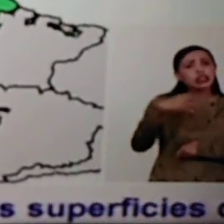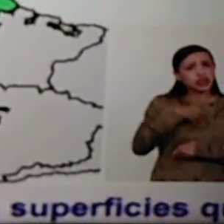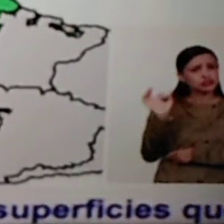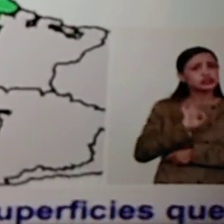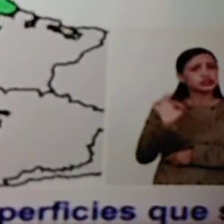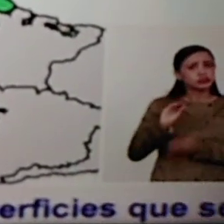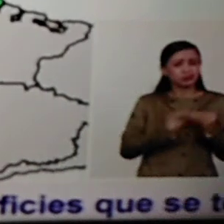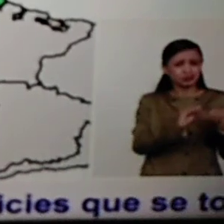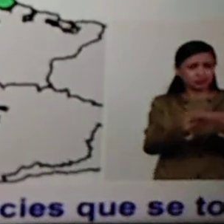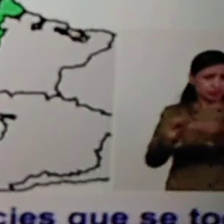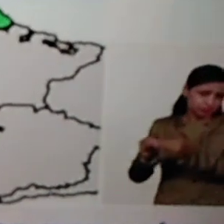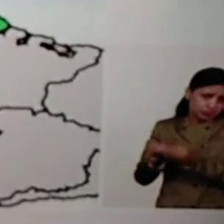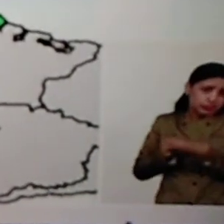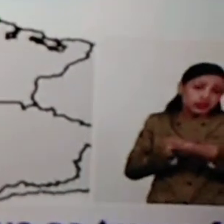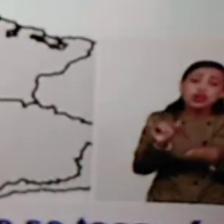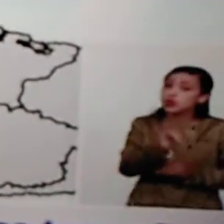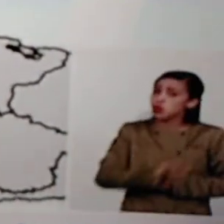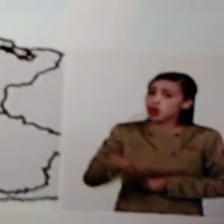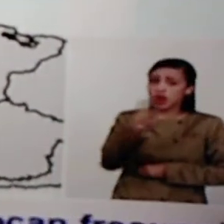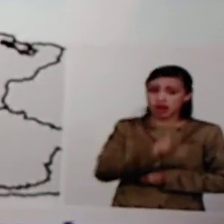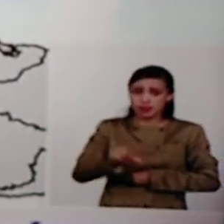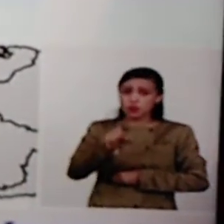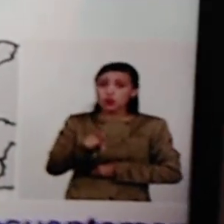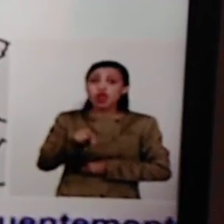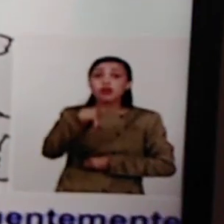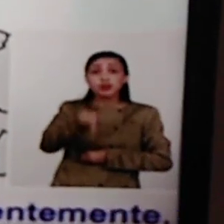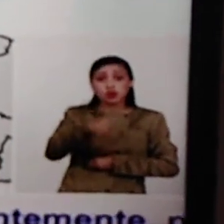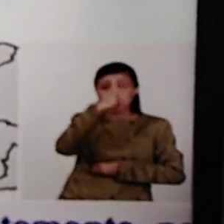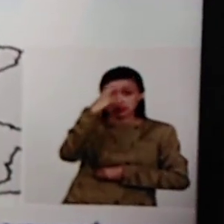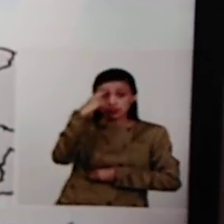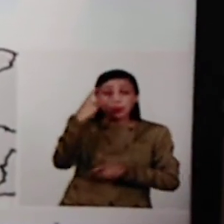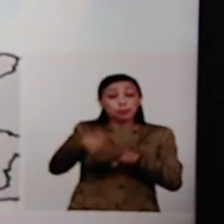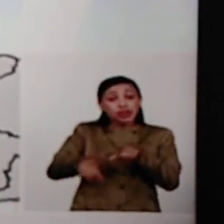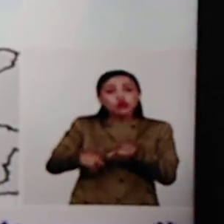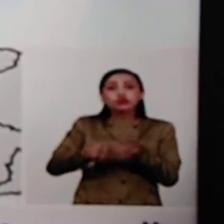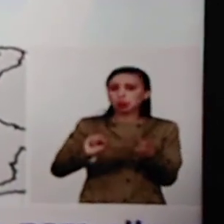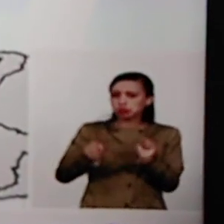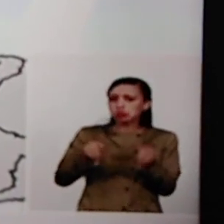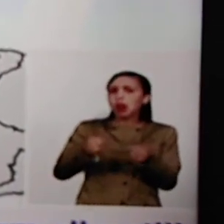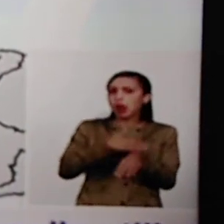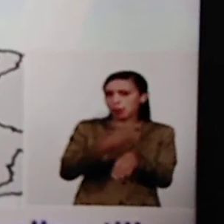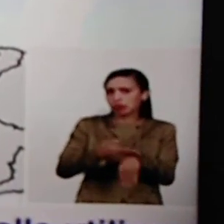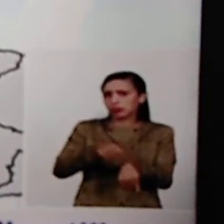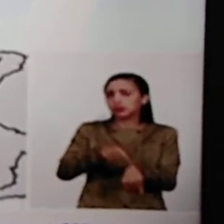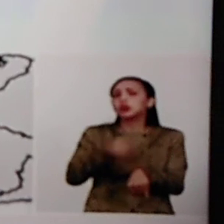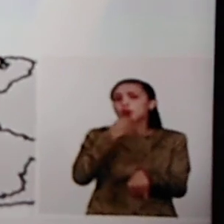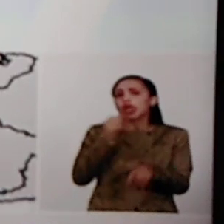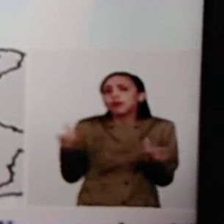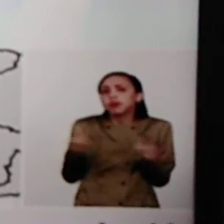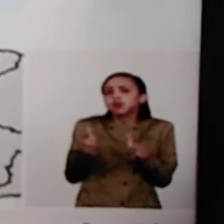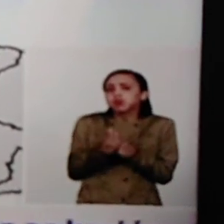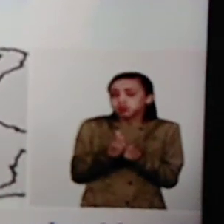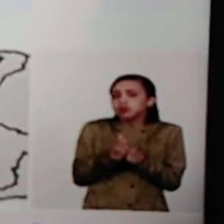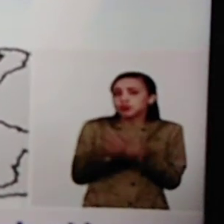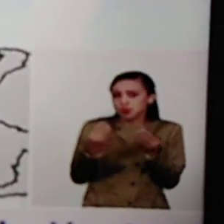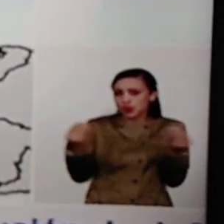transmisión que si siguen controlándola como lo están haciendo, pues va a lograr una reducción importante.